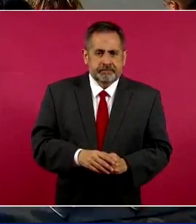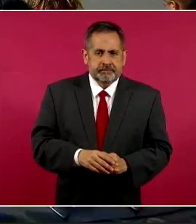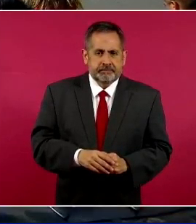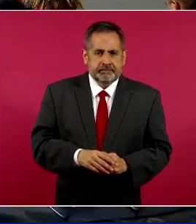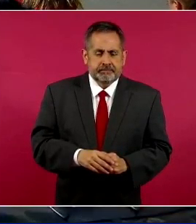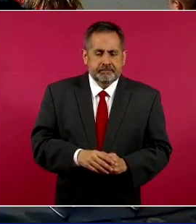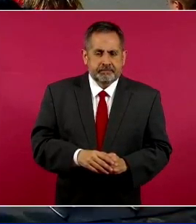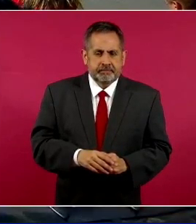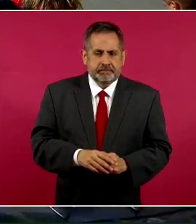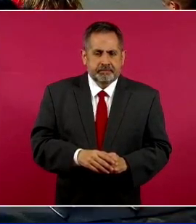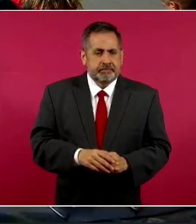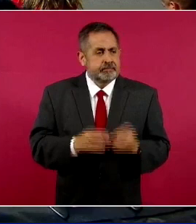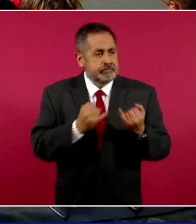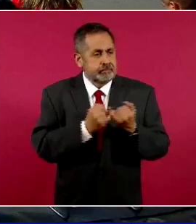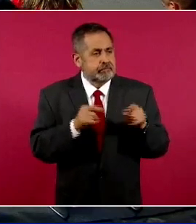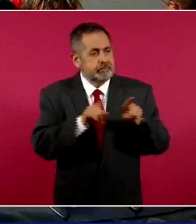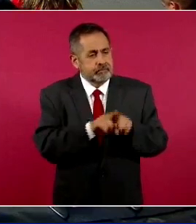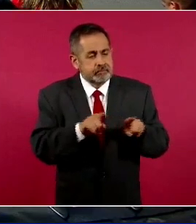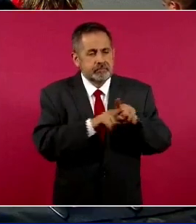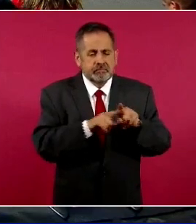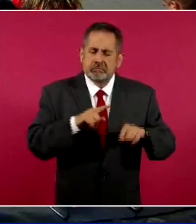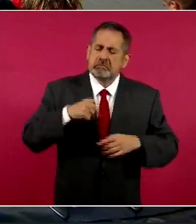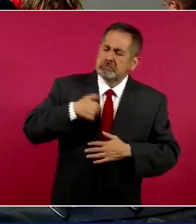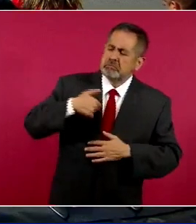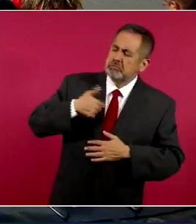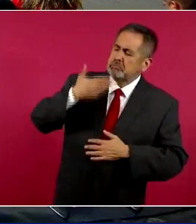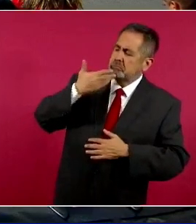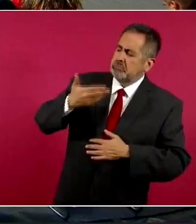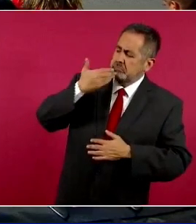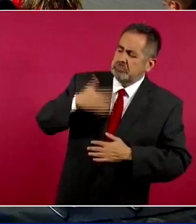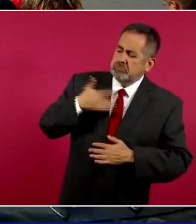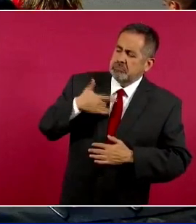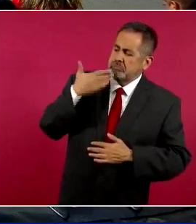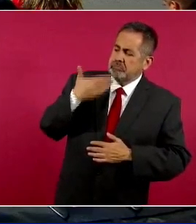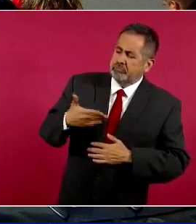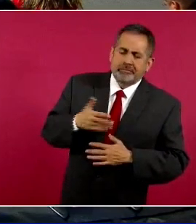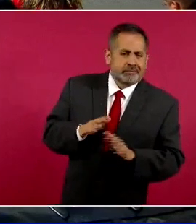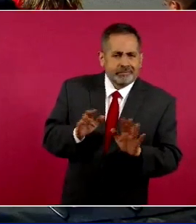No seguir cayendo en la autocomplacencia.